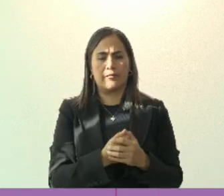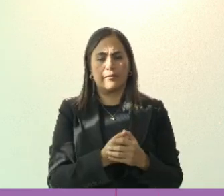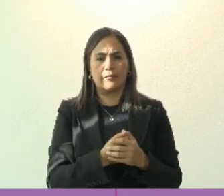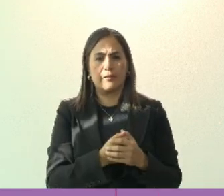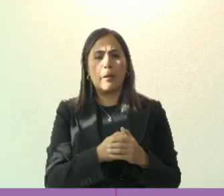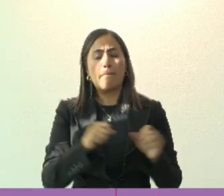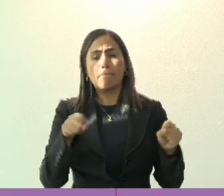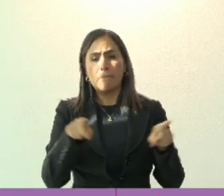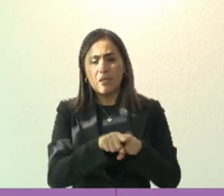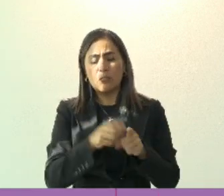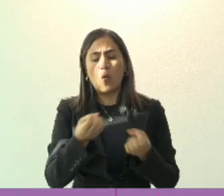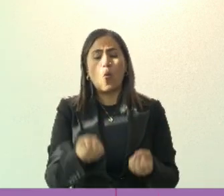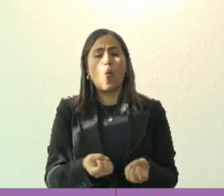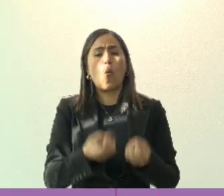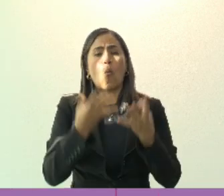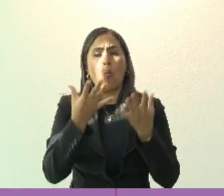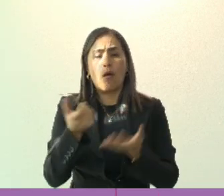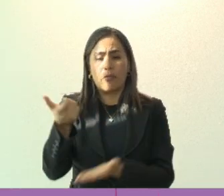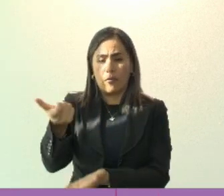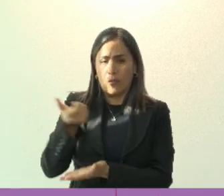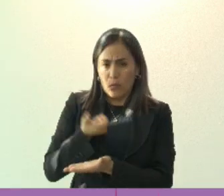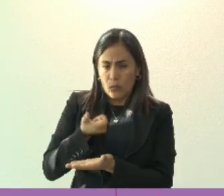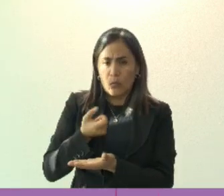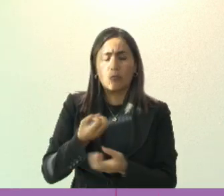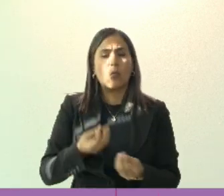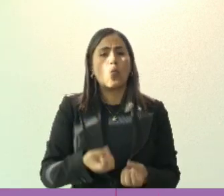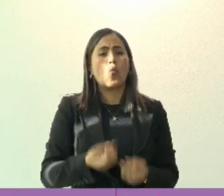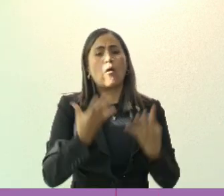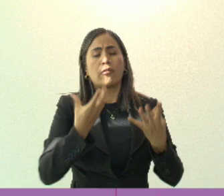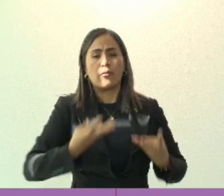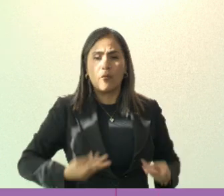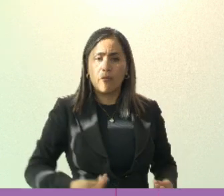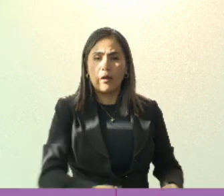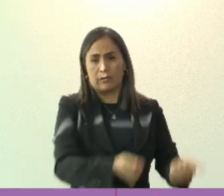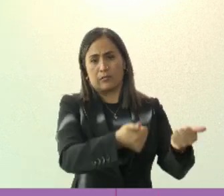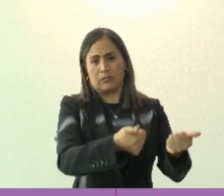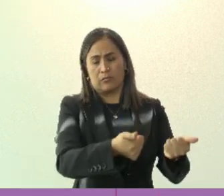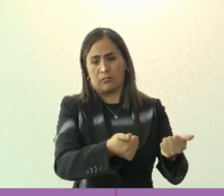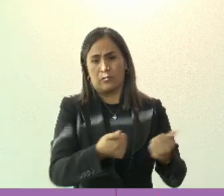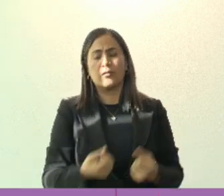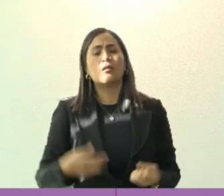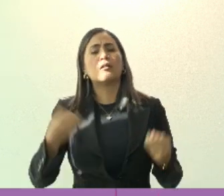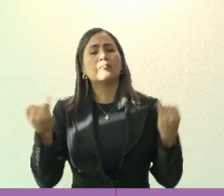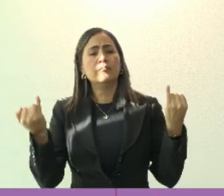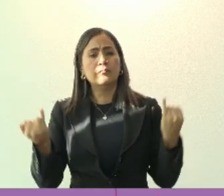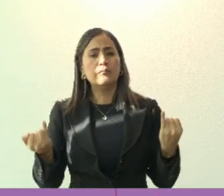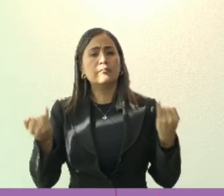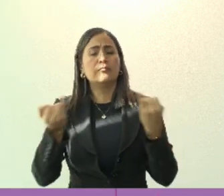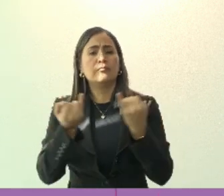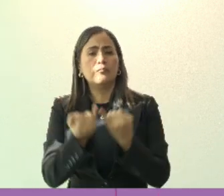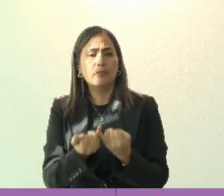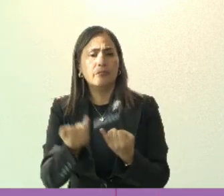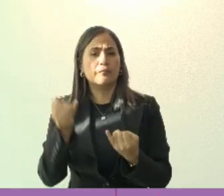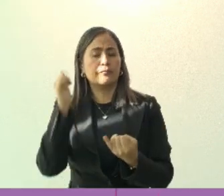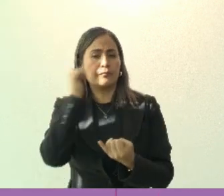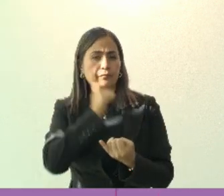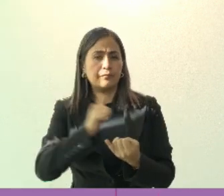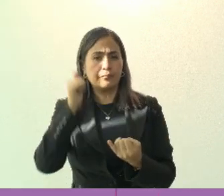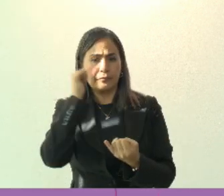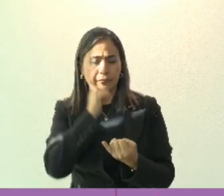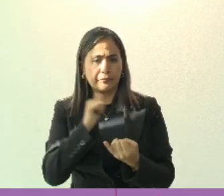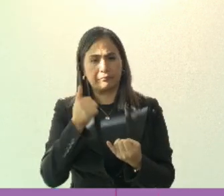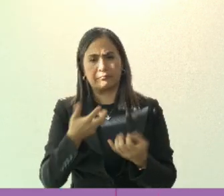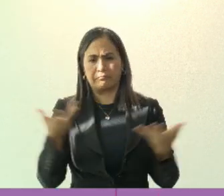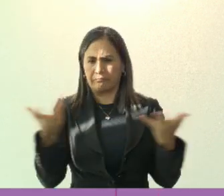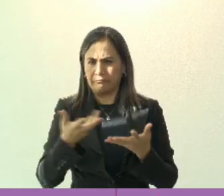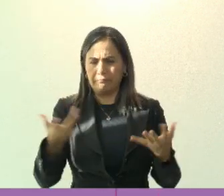identidad financiera, deben de guardar una identidad total y absolutamente apegado a la